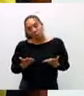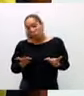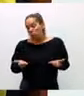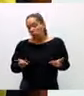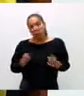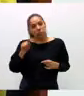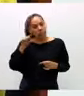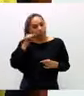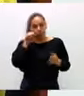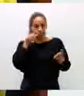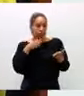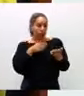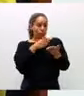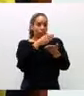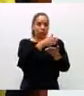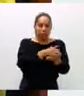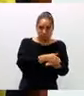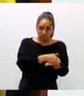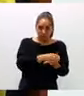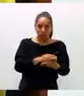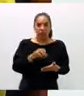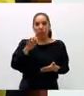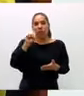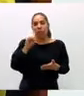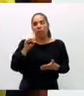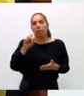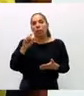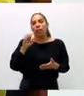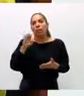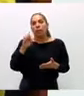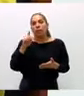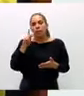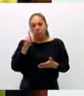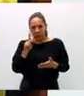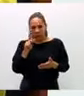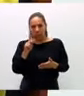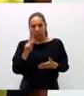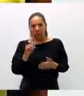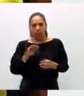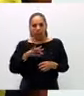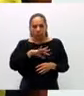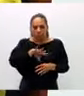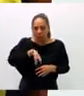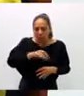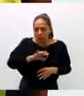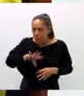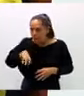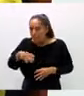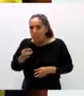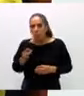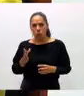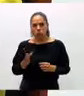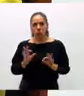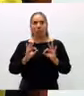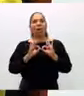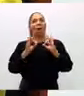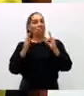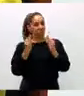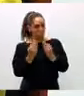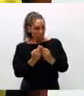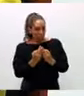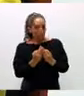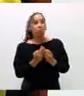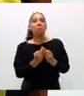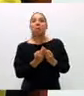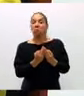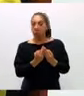tiene la Secretaría. En las entidades sé que hay otras experiencias, hay modelos de intervención en las escuelas para